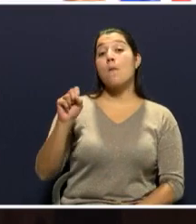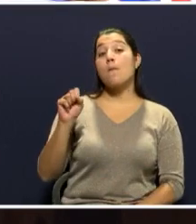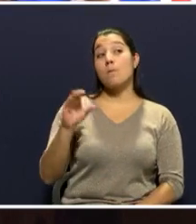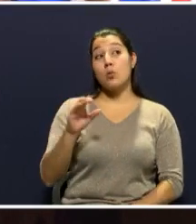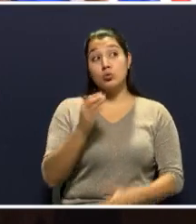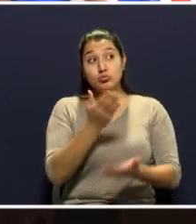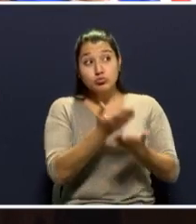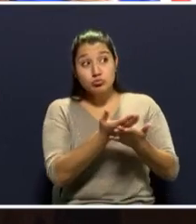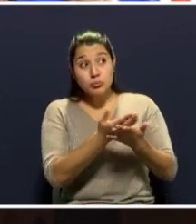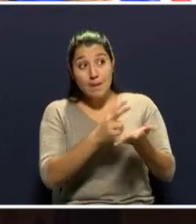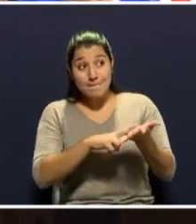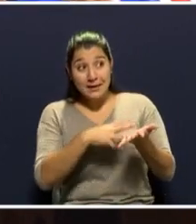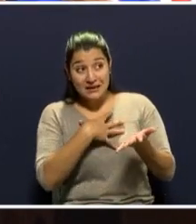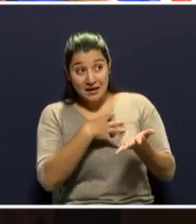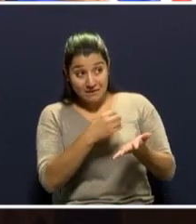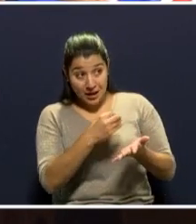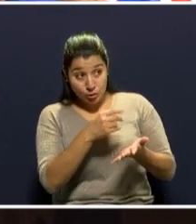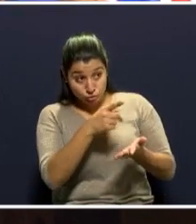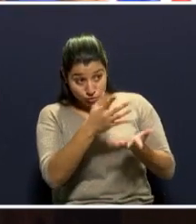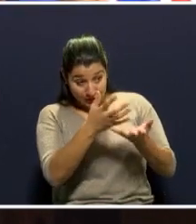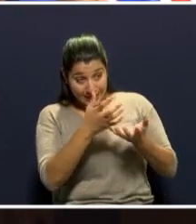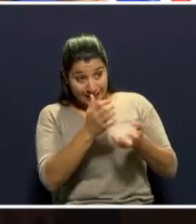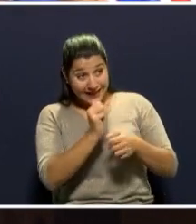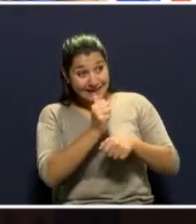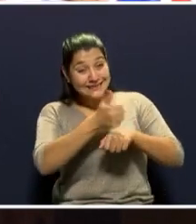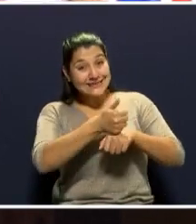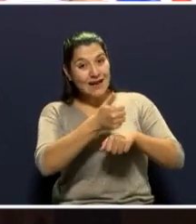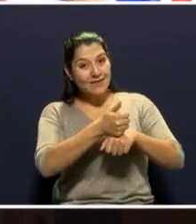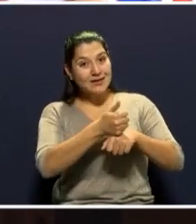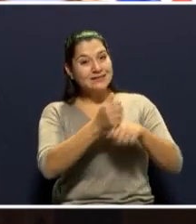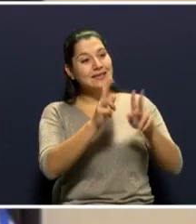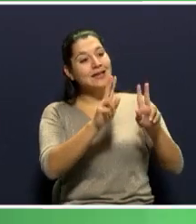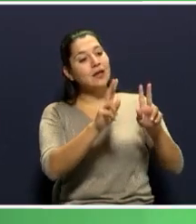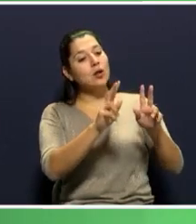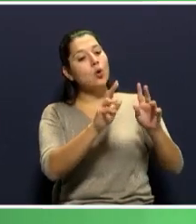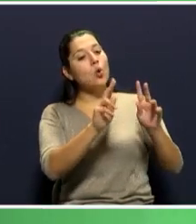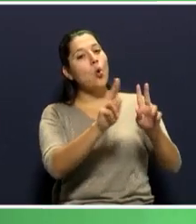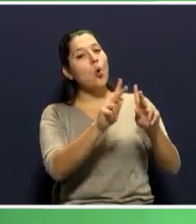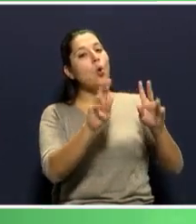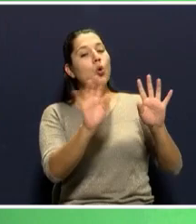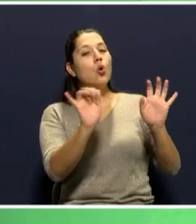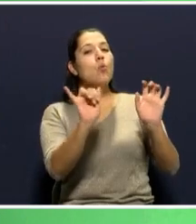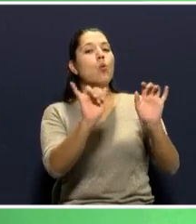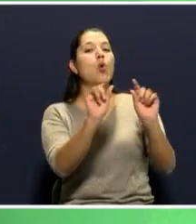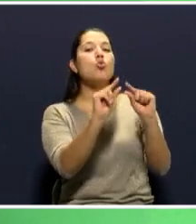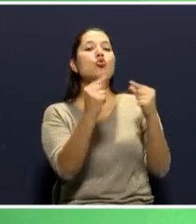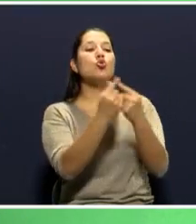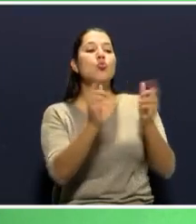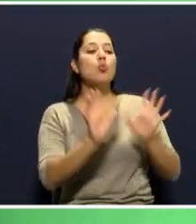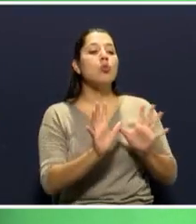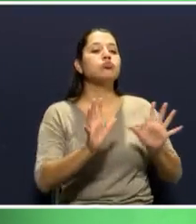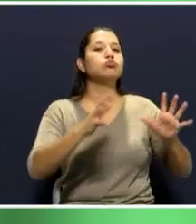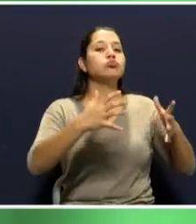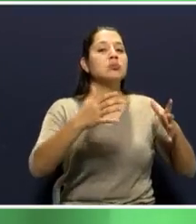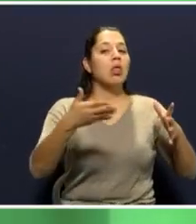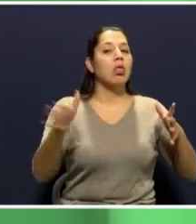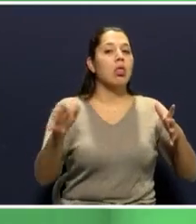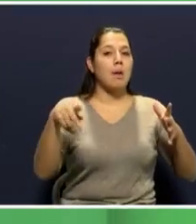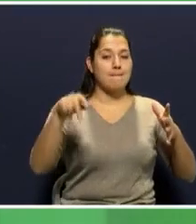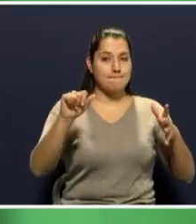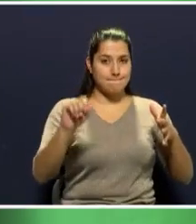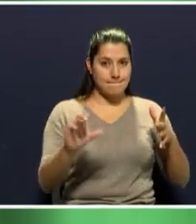Liberación Nacional conformar un directorio de oposición que deje por fuera al PAC, mientras que en la acera del frente, Restauración Nacional